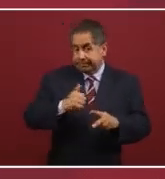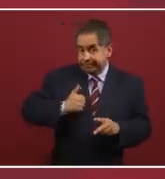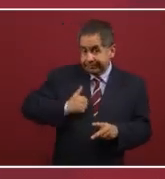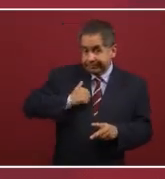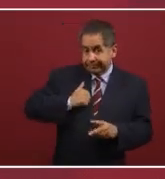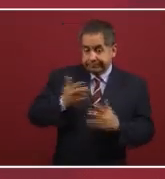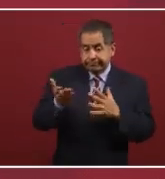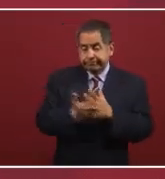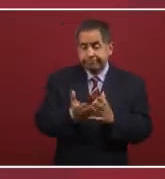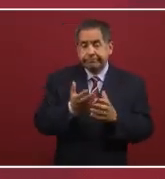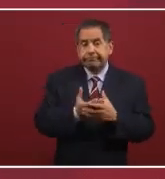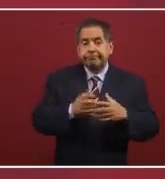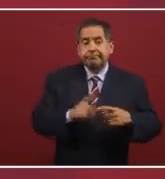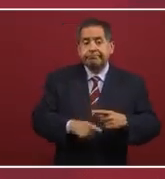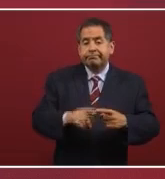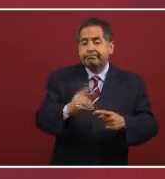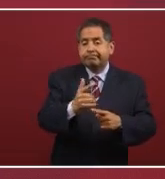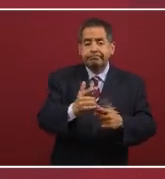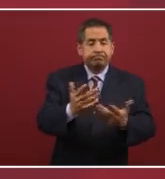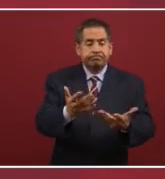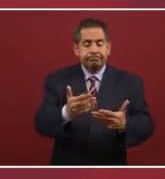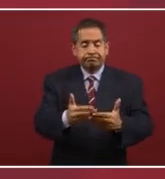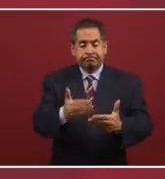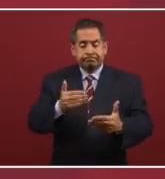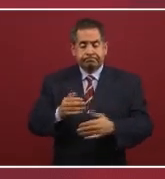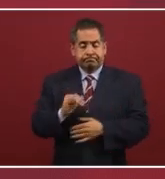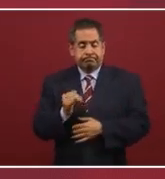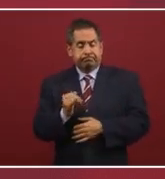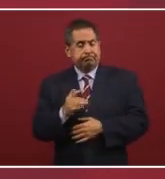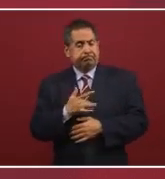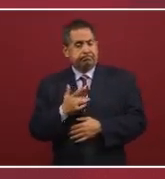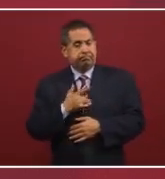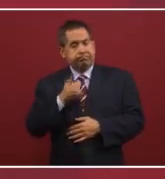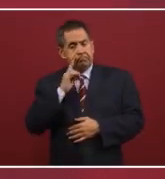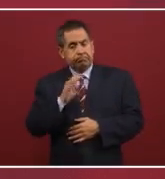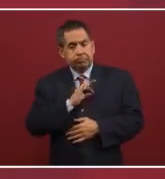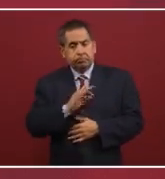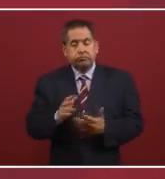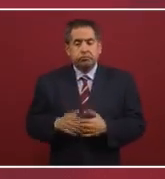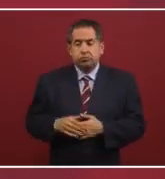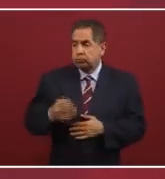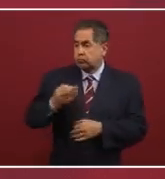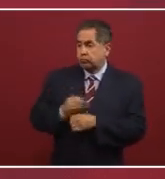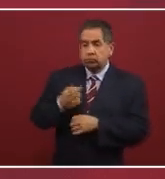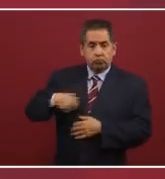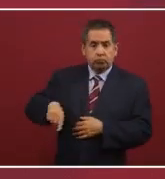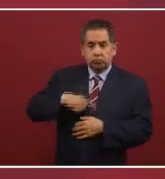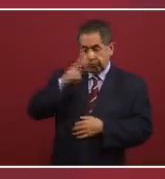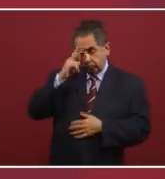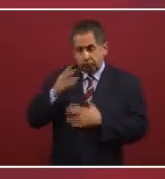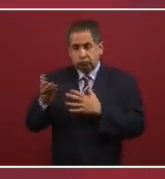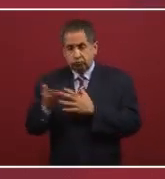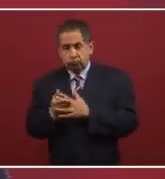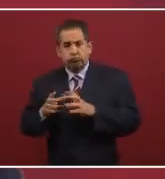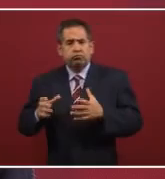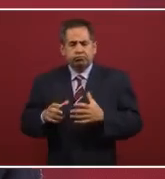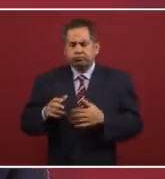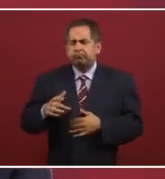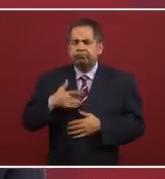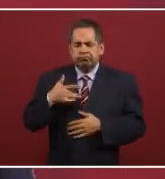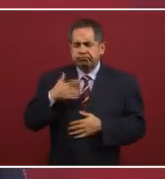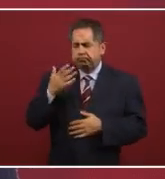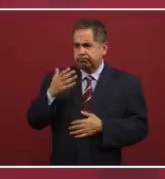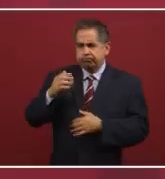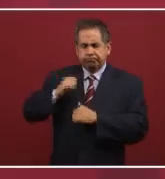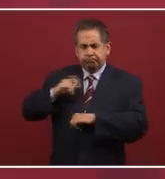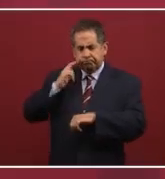ratificación probablemente sea en el mes de junio, y en México estamos en receso legislativo, pero tenemos perfectamente, como señaló el